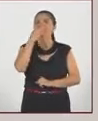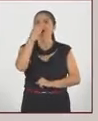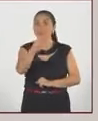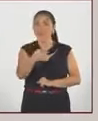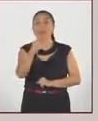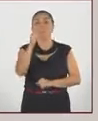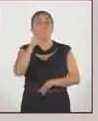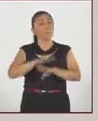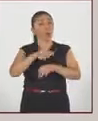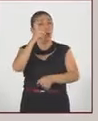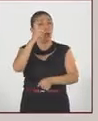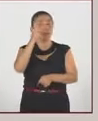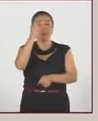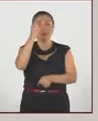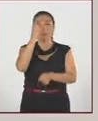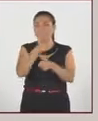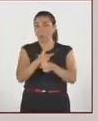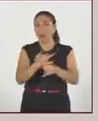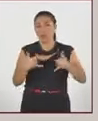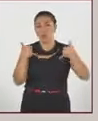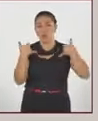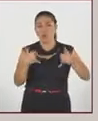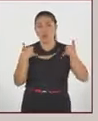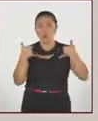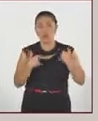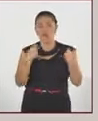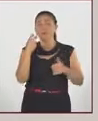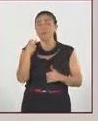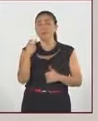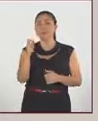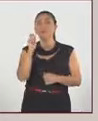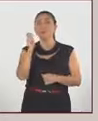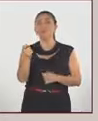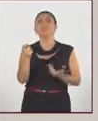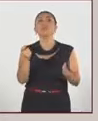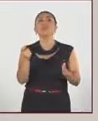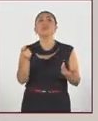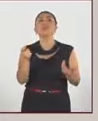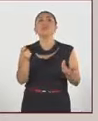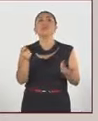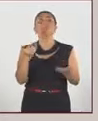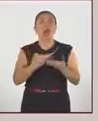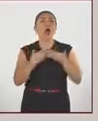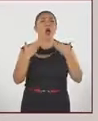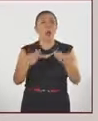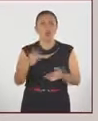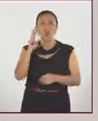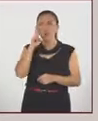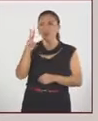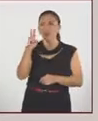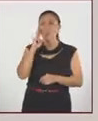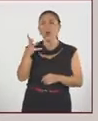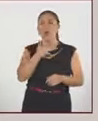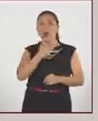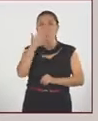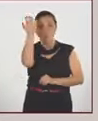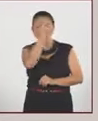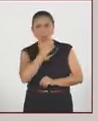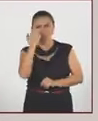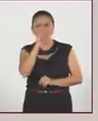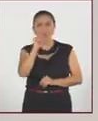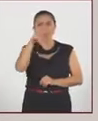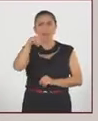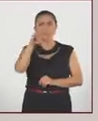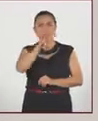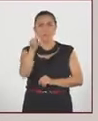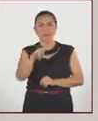edades mucho más tempranas. La displasia de cadera, incluso actualmente el tamiz de displasia de